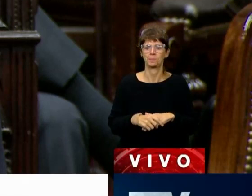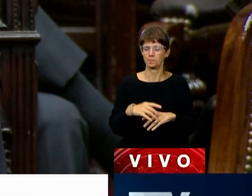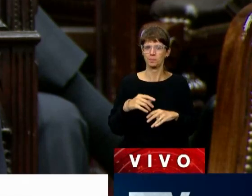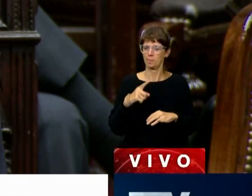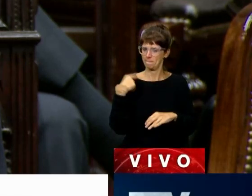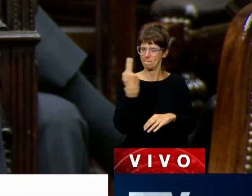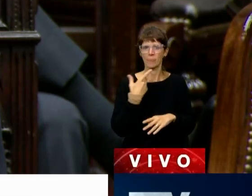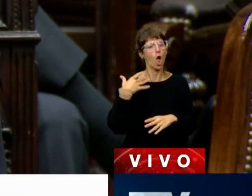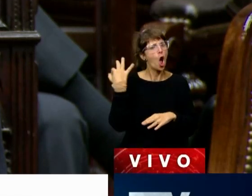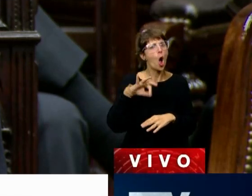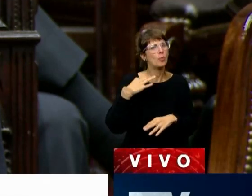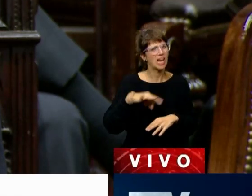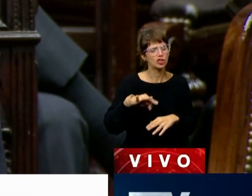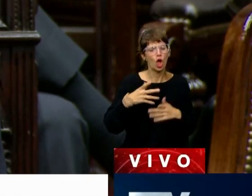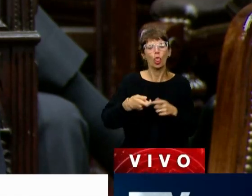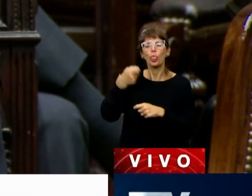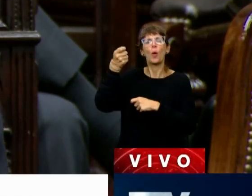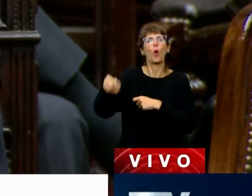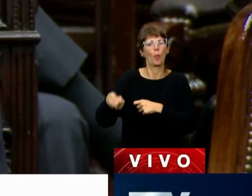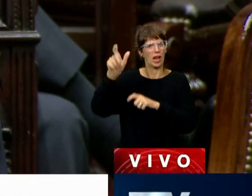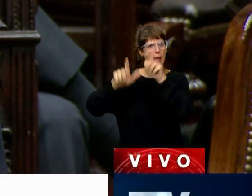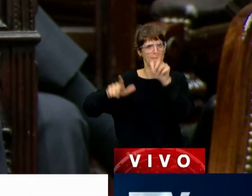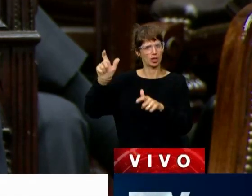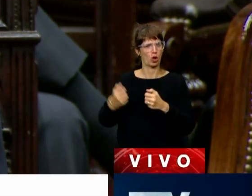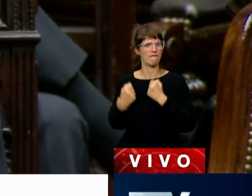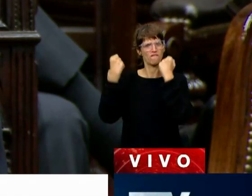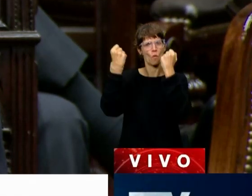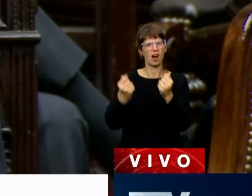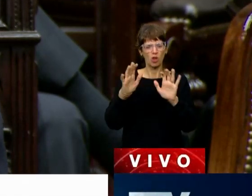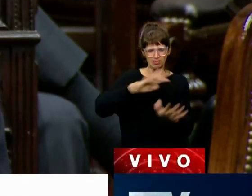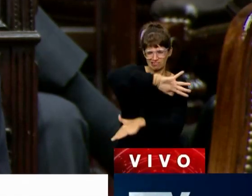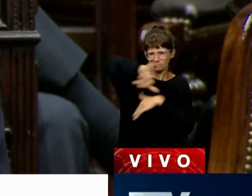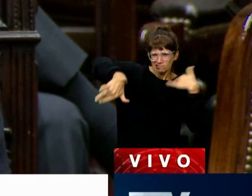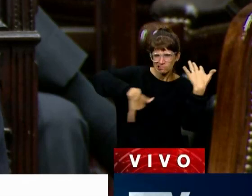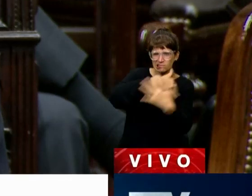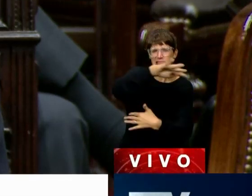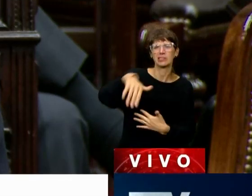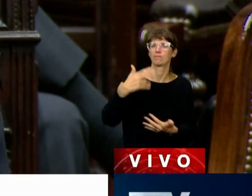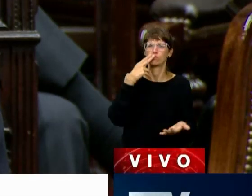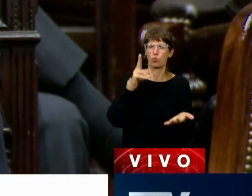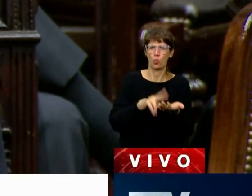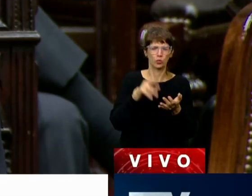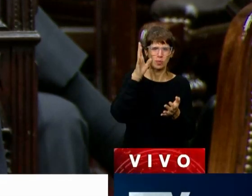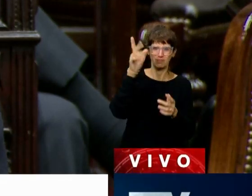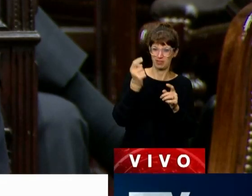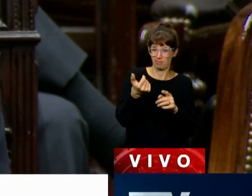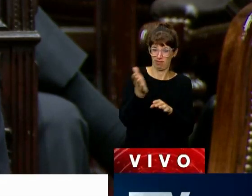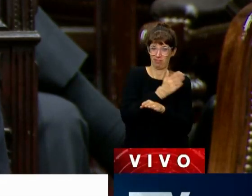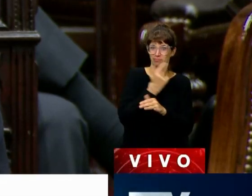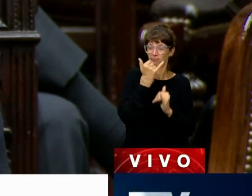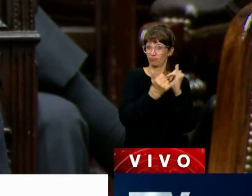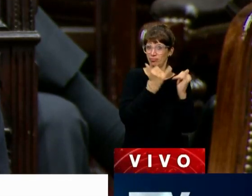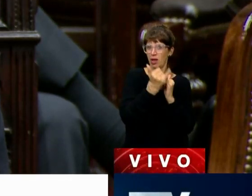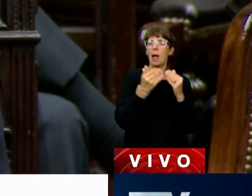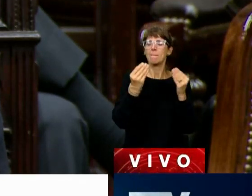devolver a la gente el fruto de su esfuerzo, desarmando la maraña tributaria que recién se explicaba, achicando el